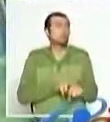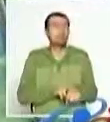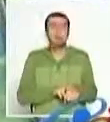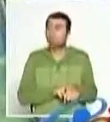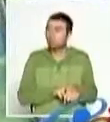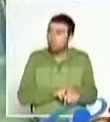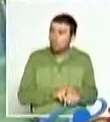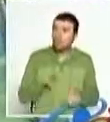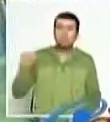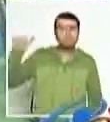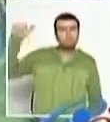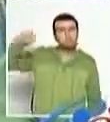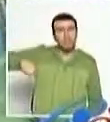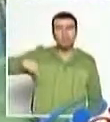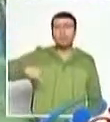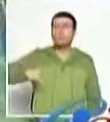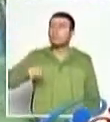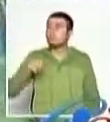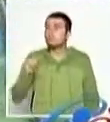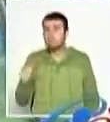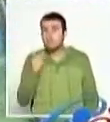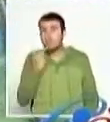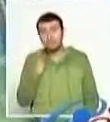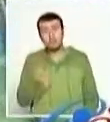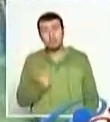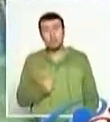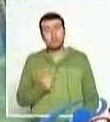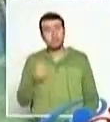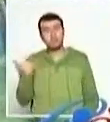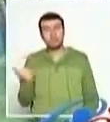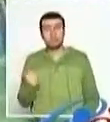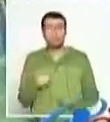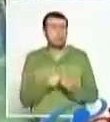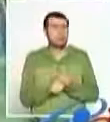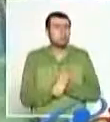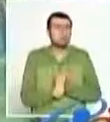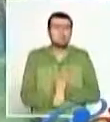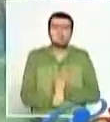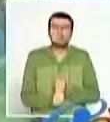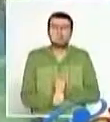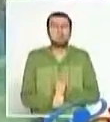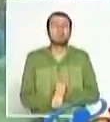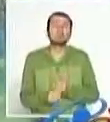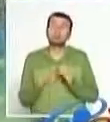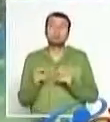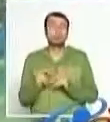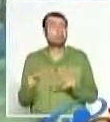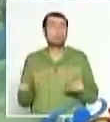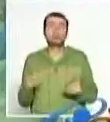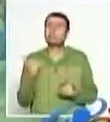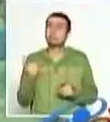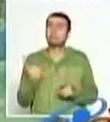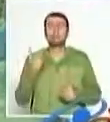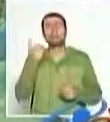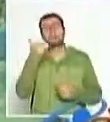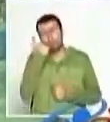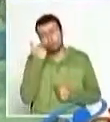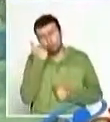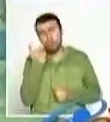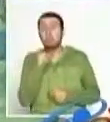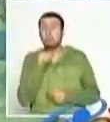venial. Porque el estreñimiento está acabando con la humanidad. Ya explicaba muy bien el doctor Blandón el tema de la